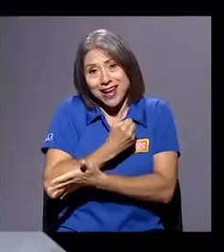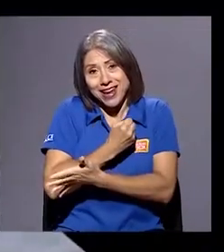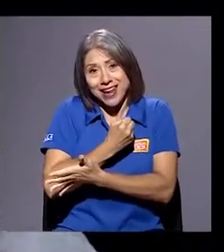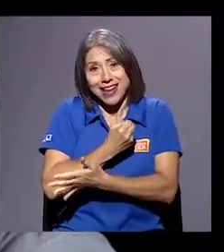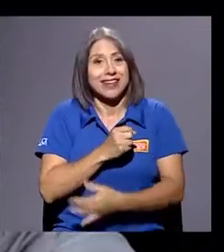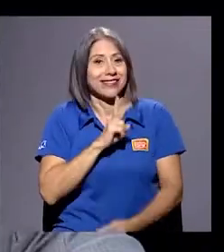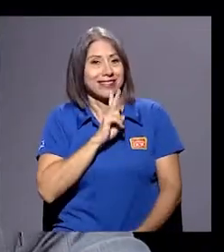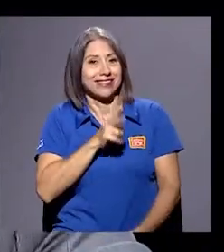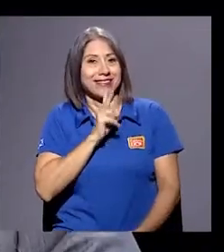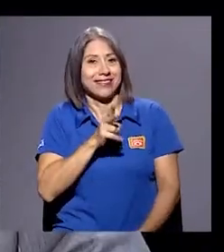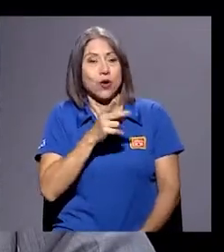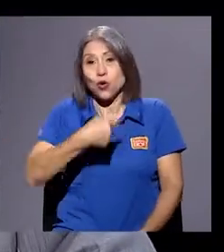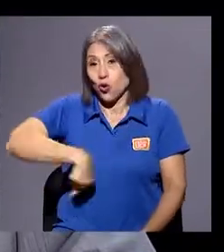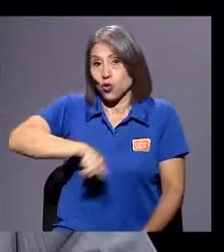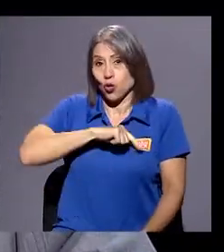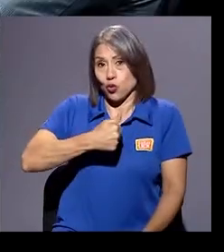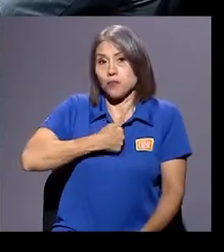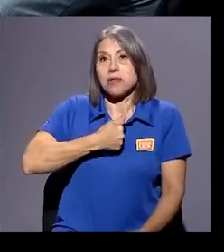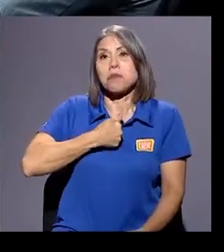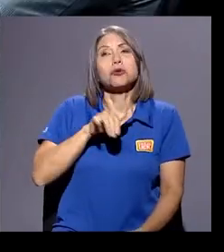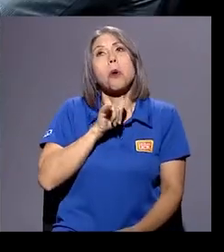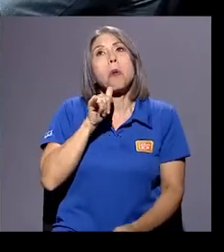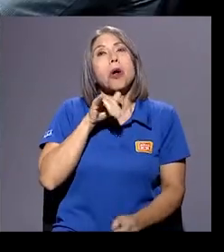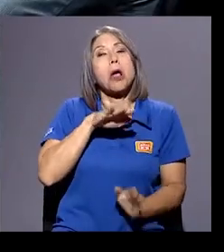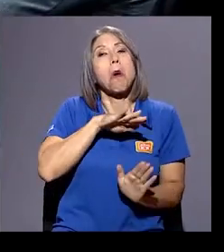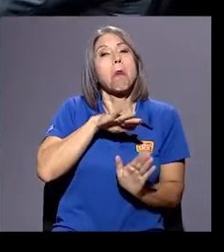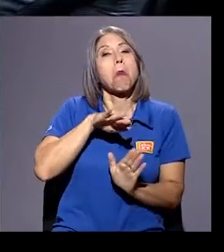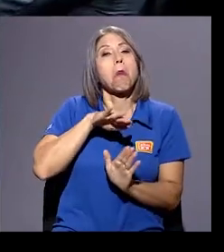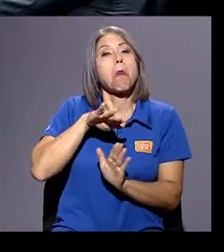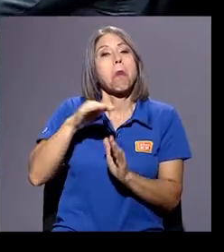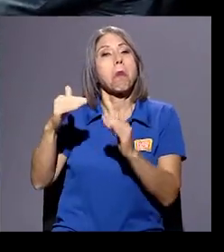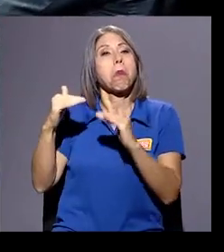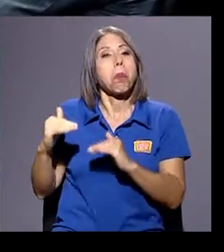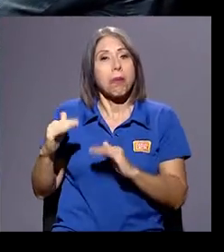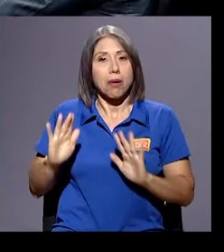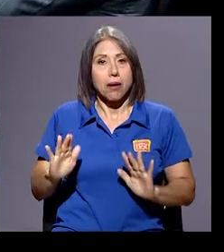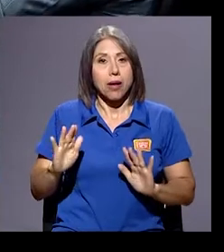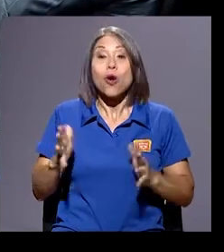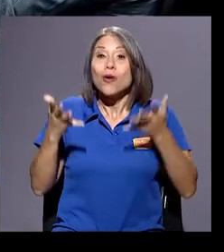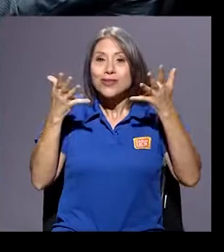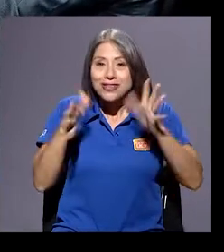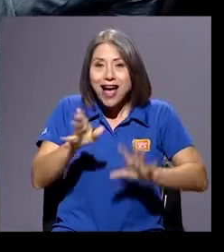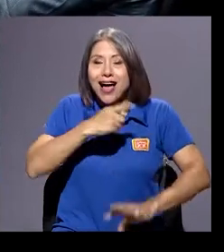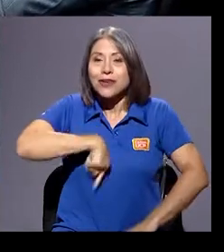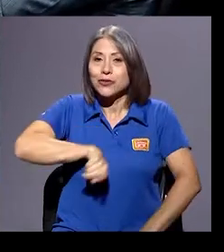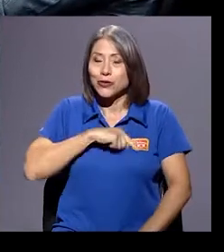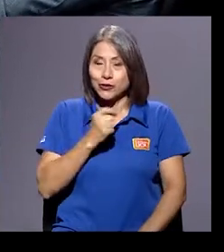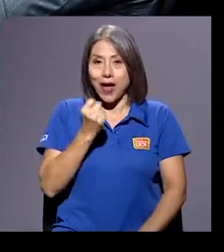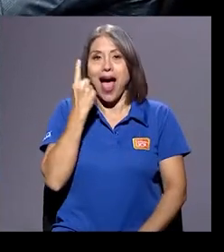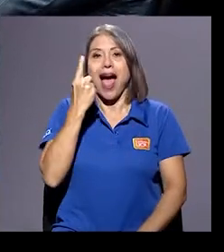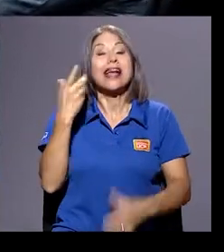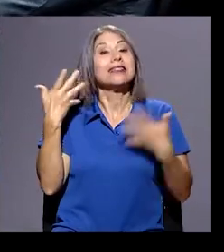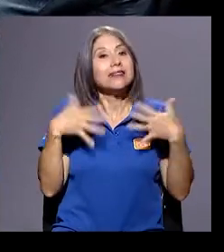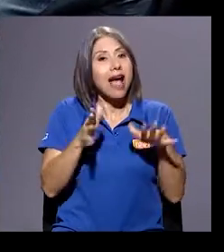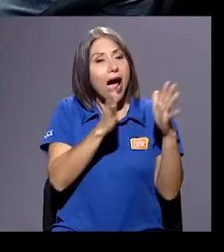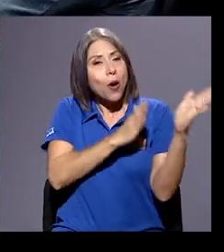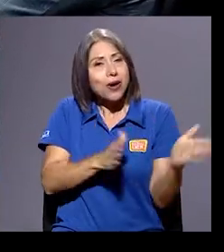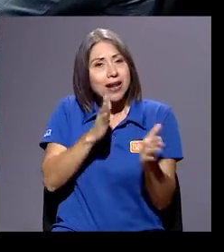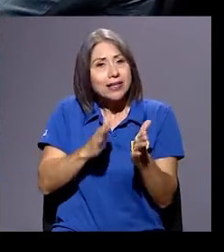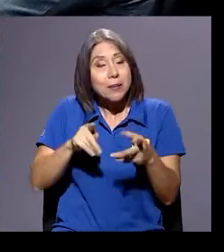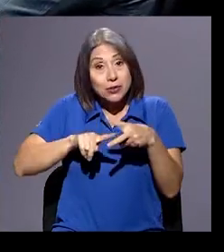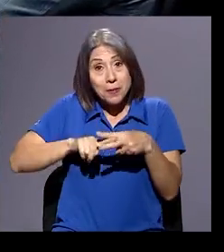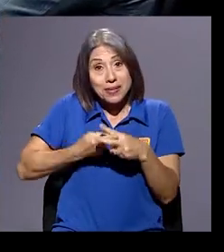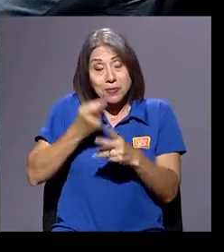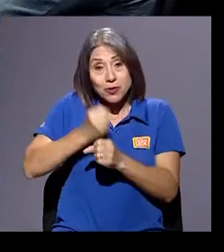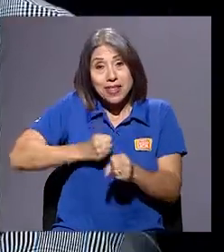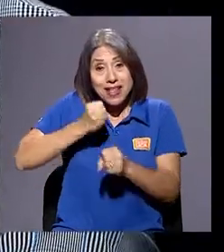nosotros mismos fuimos dejando esto en segundo plano. Cuando ya entramos a entender y ya nos organizamos y empezamos a trabajar desde los años